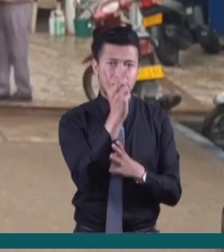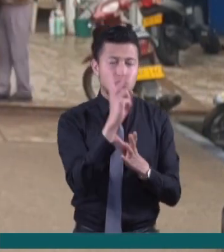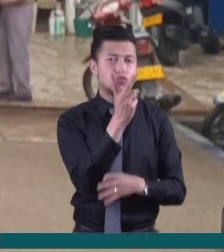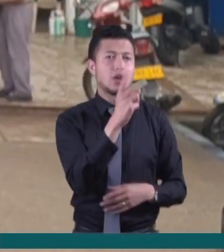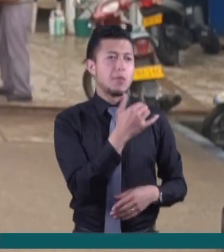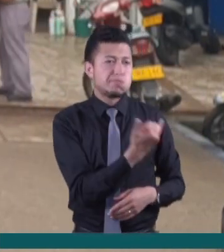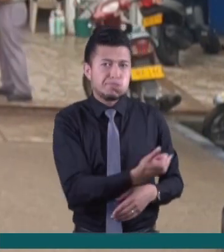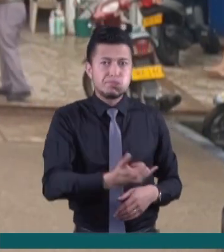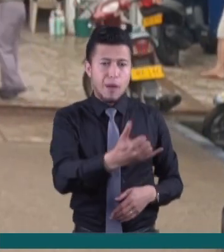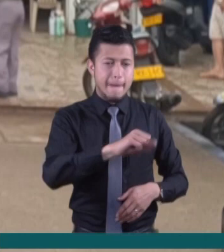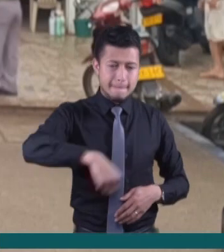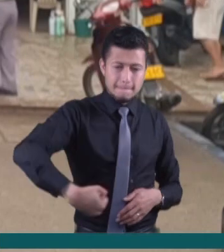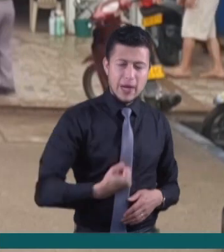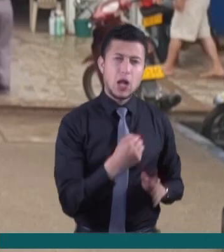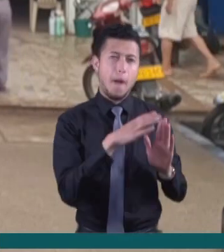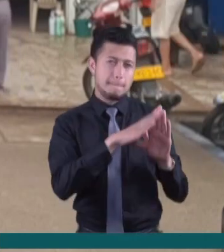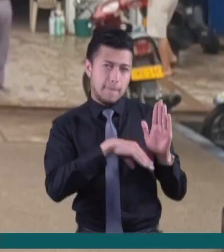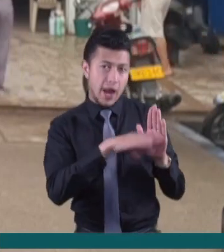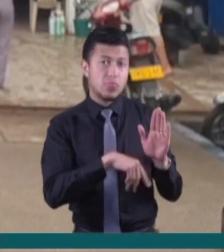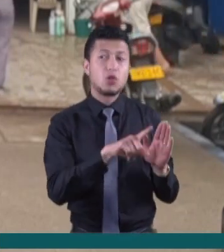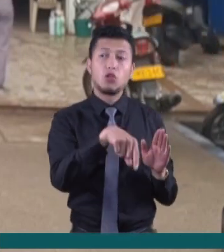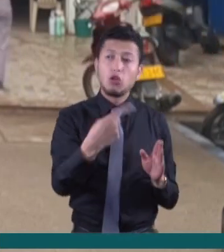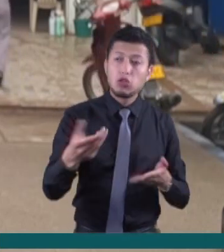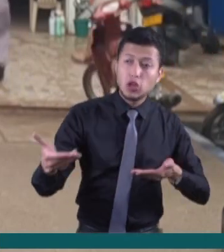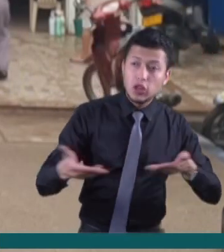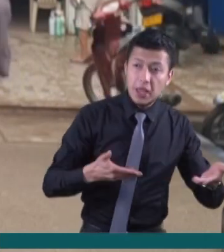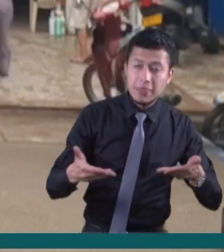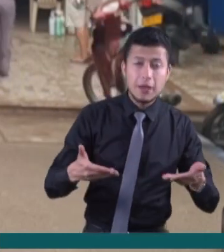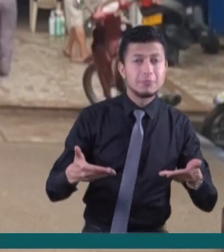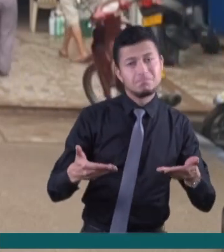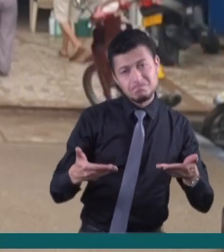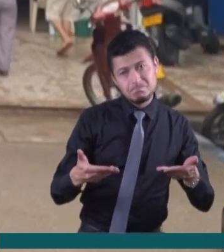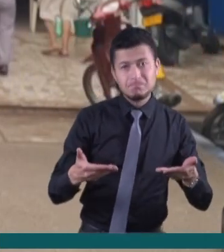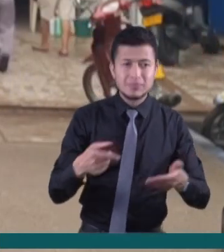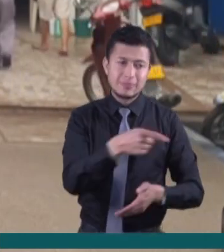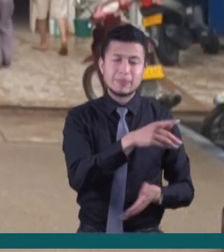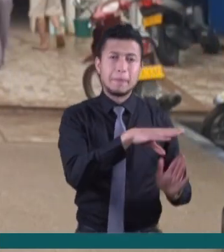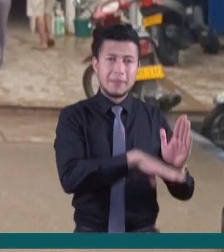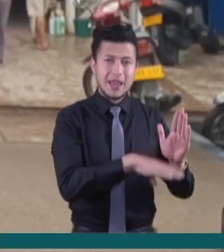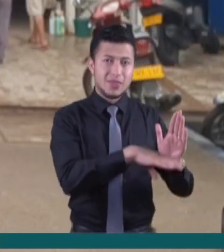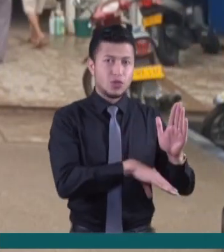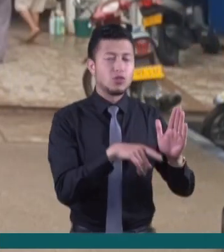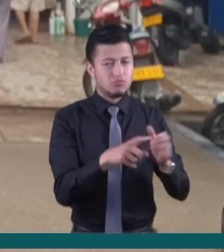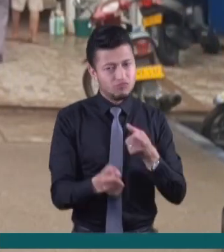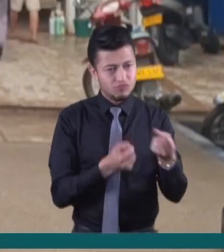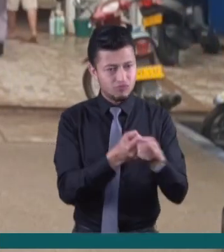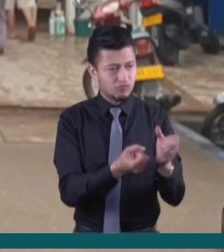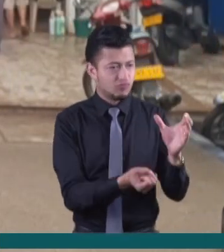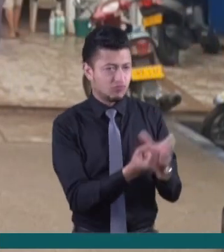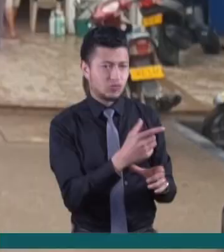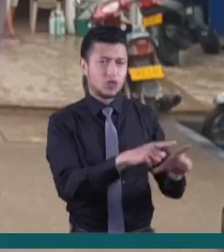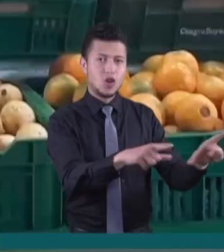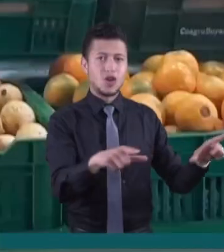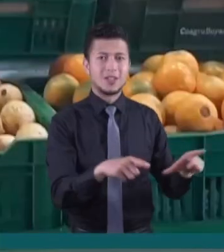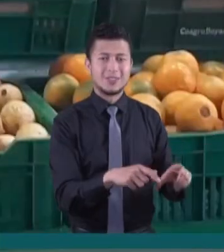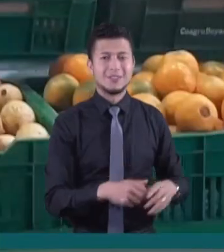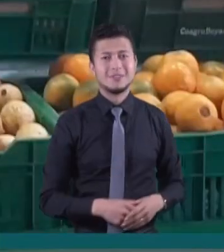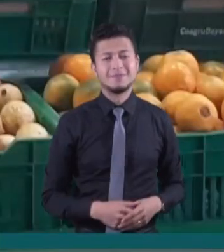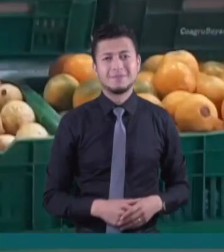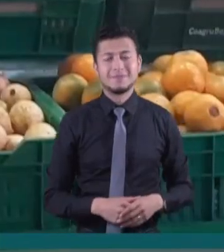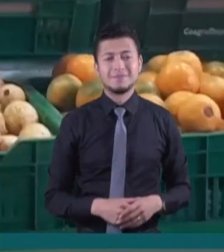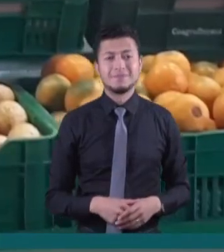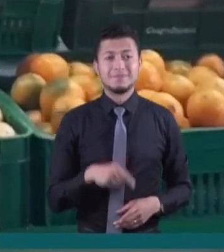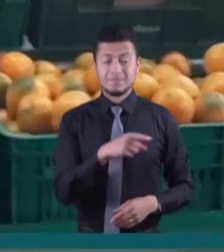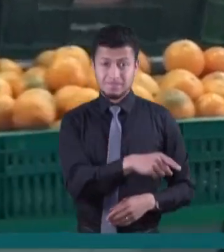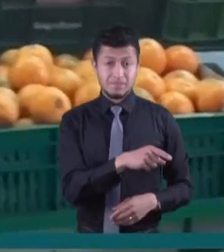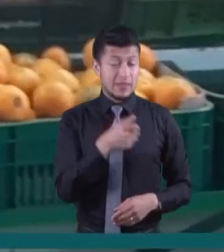frutas y verduras frescas, los productos de mercado más económicos que en los almacenes de cadena, y además se apoya a los productores locales. En noviembre,